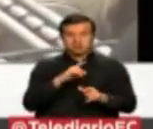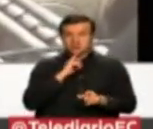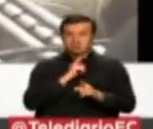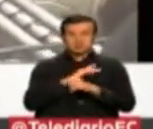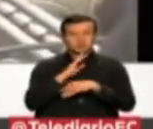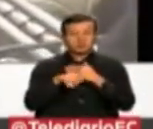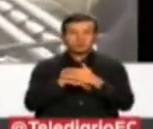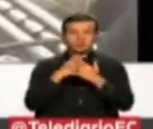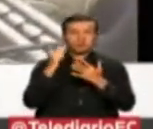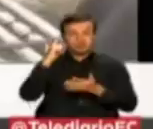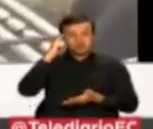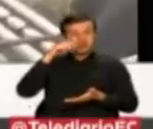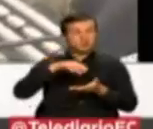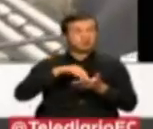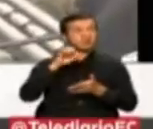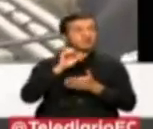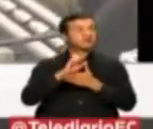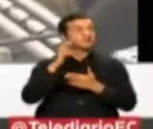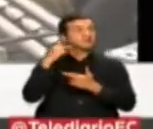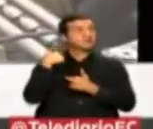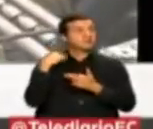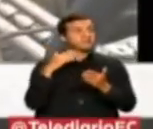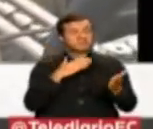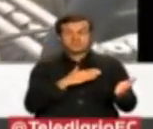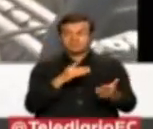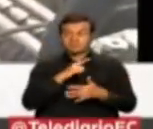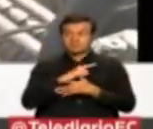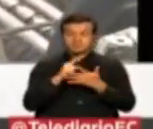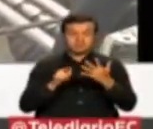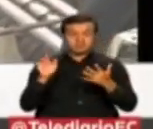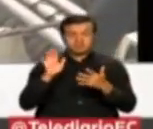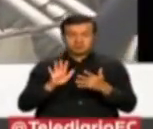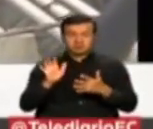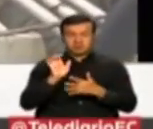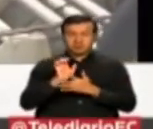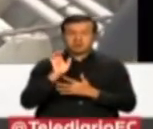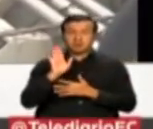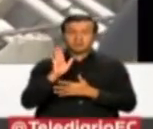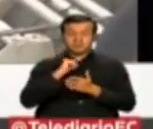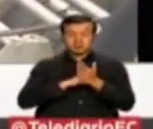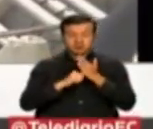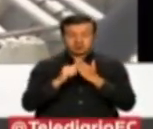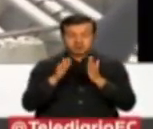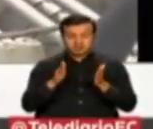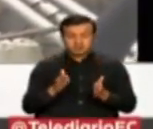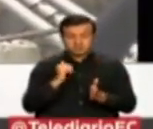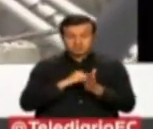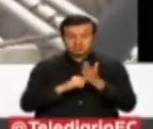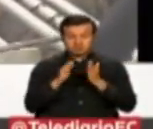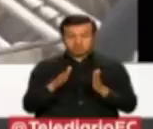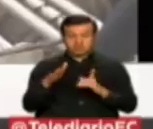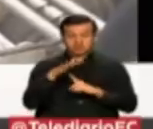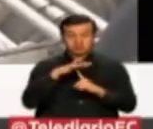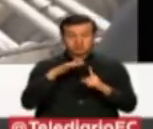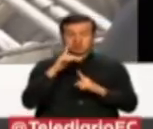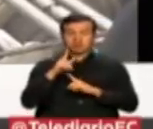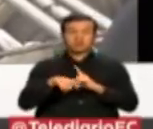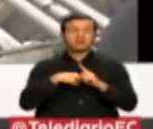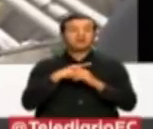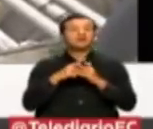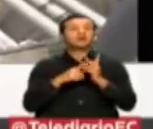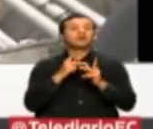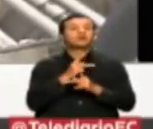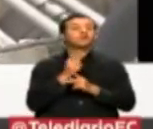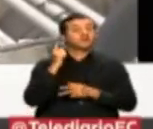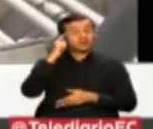toda la instancia del gobierno nacional que tienen competencia, como es la Cancillería del Ecuador, el propio Ministerio del Ambiente, adicionalmente lo que implica el Consejo